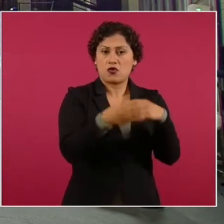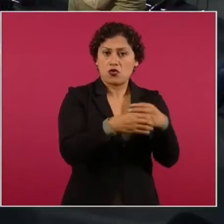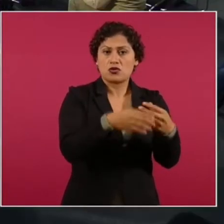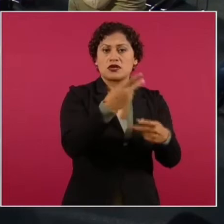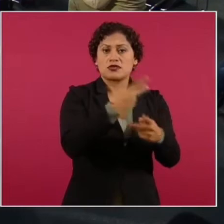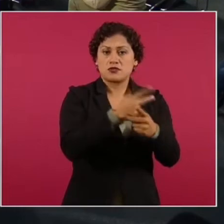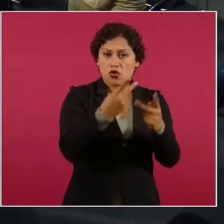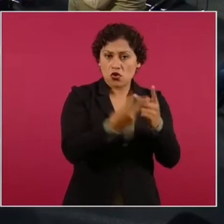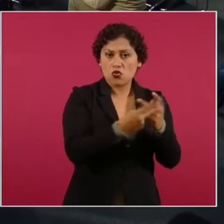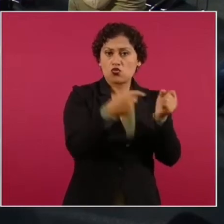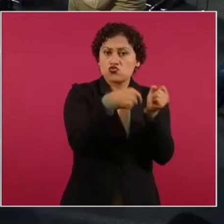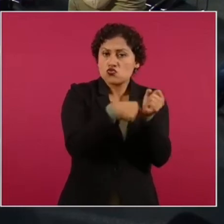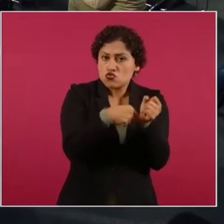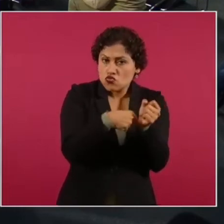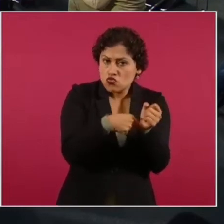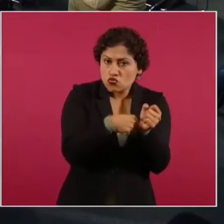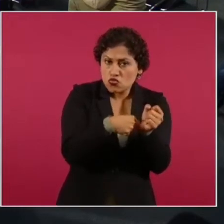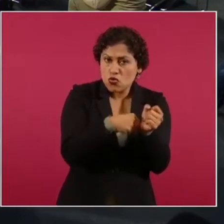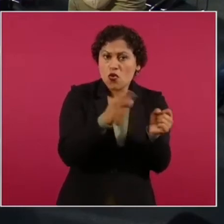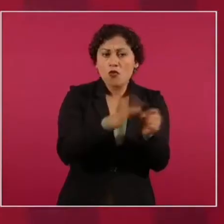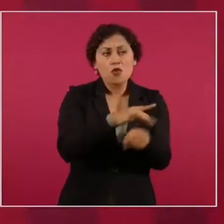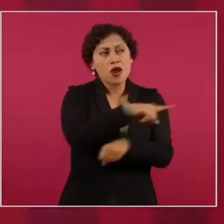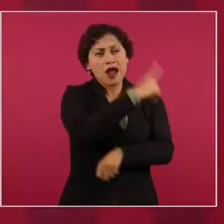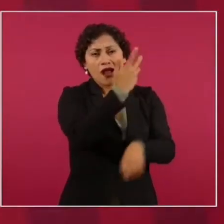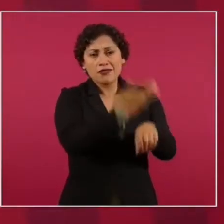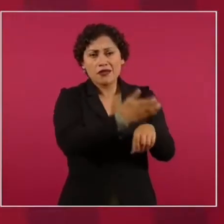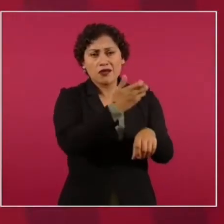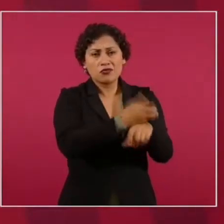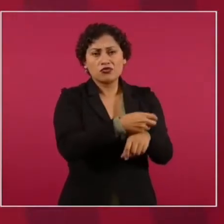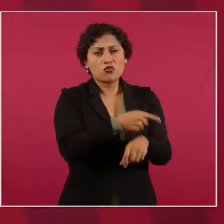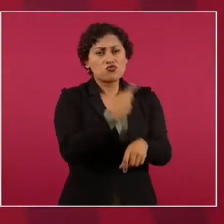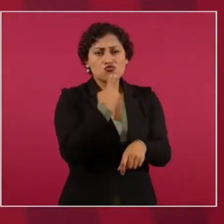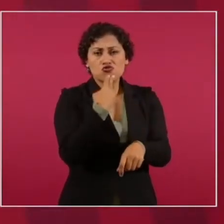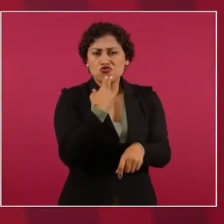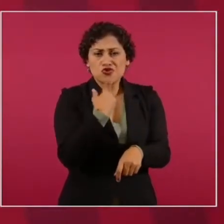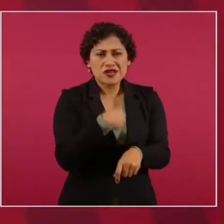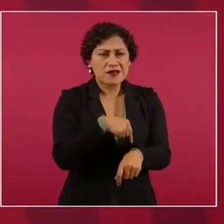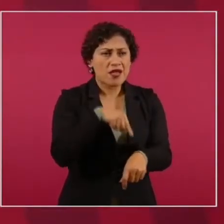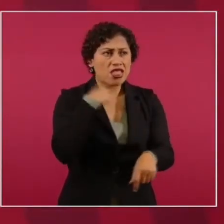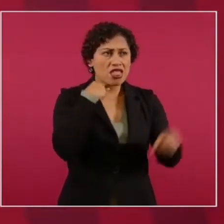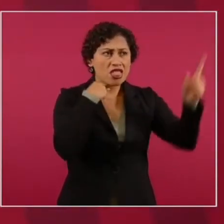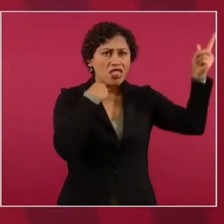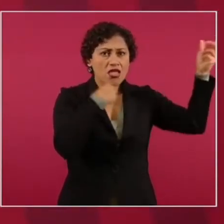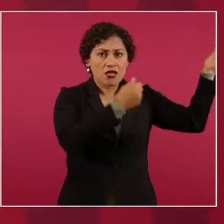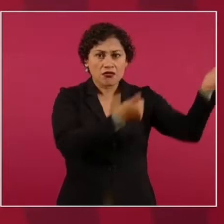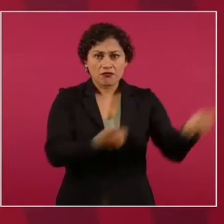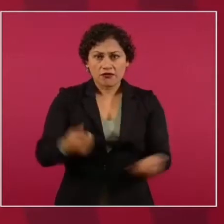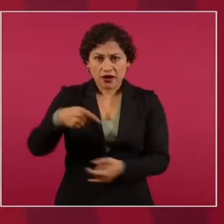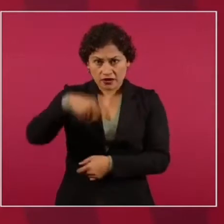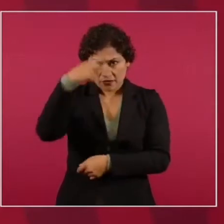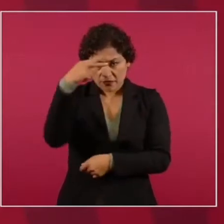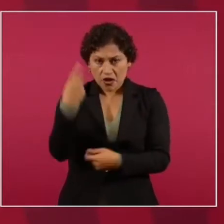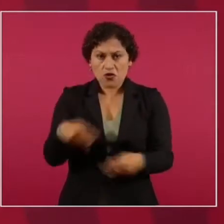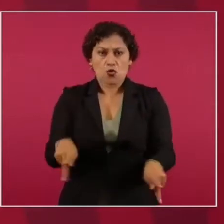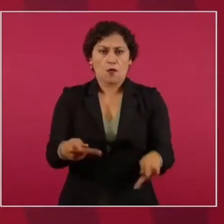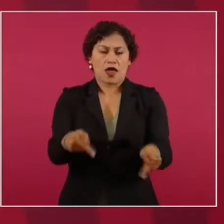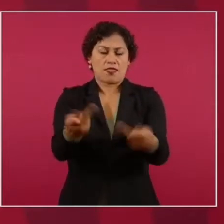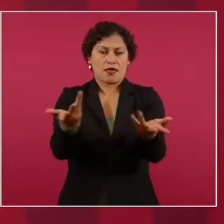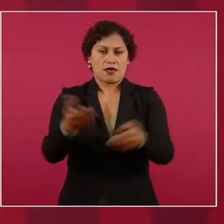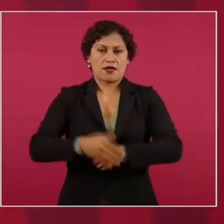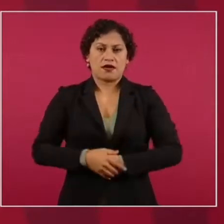Estados Unidos. Sí, todo eso se está viendo, pero se